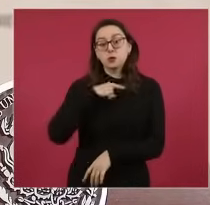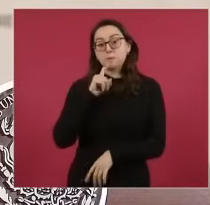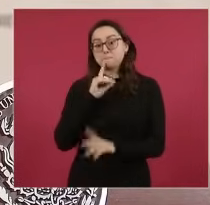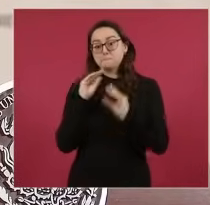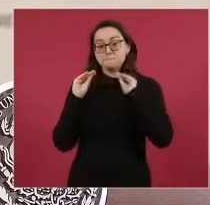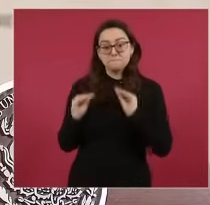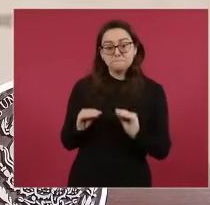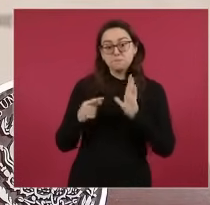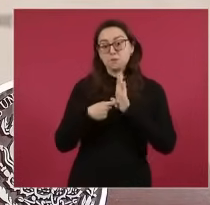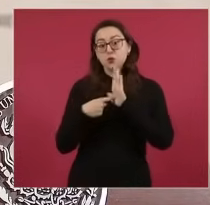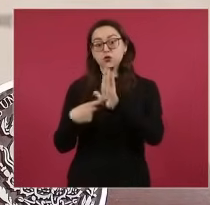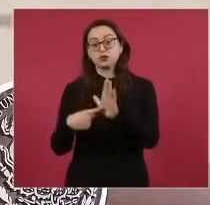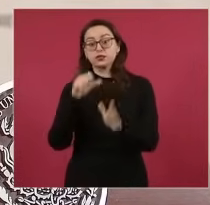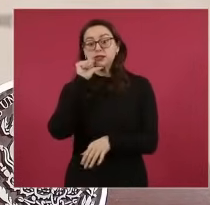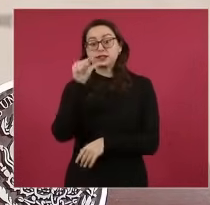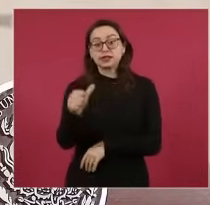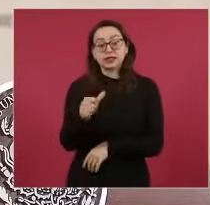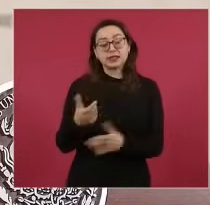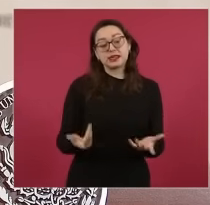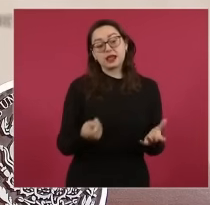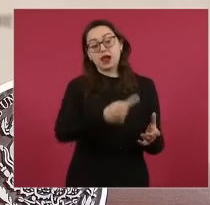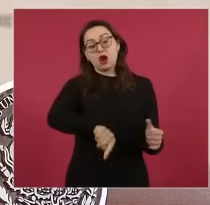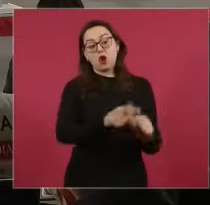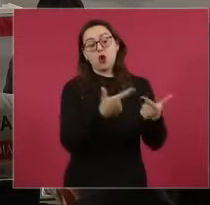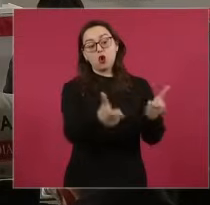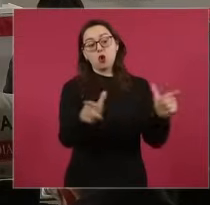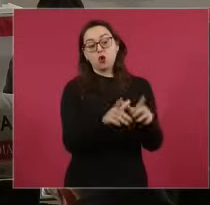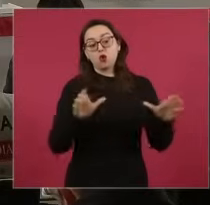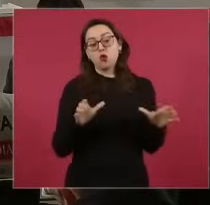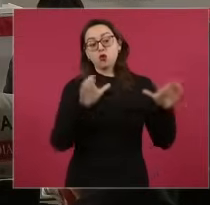se convierten en defensores de derechos humanos,